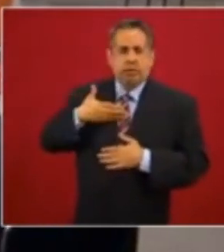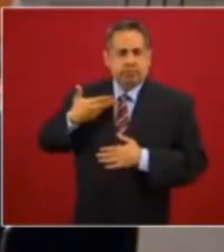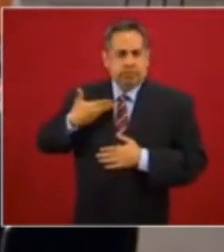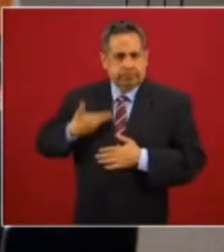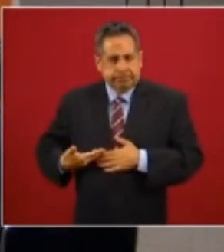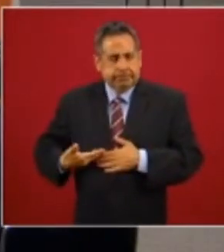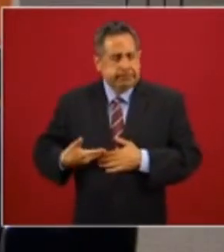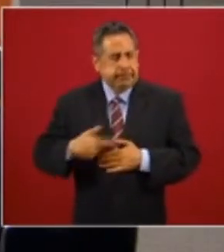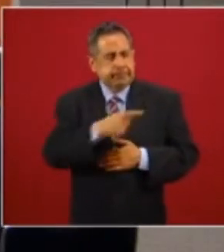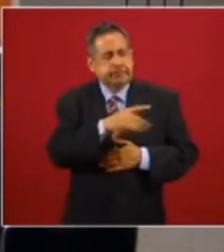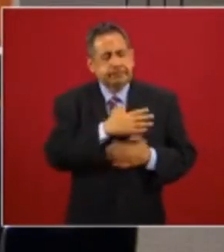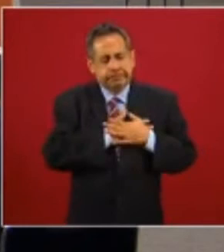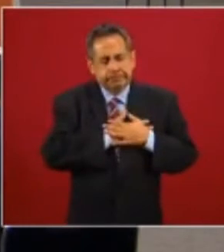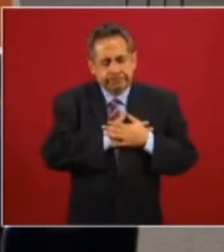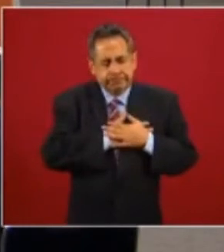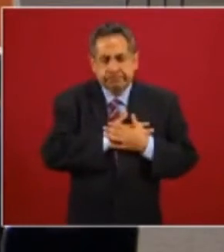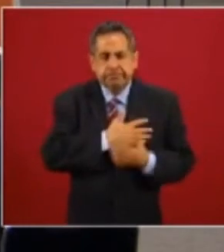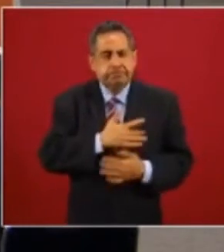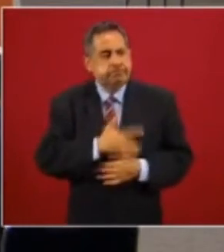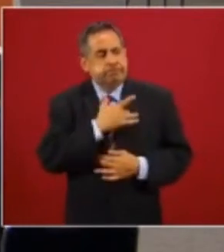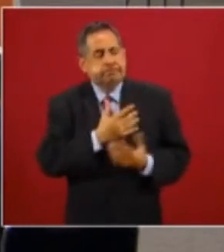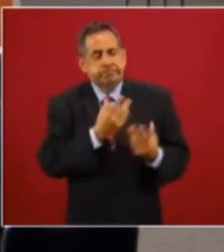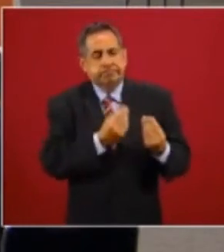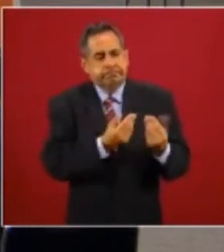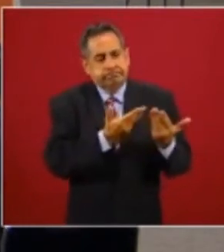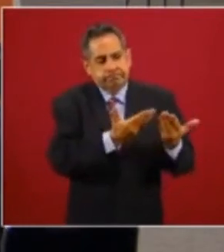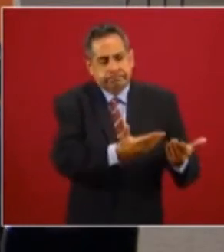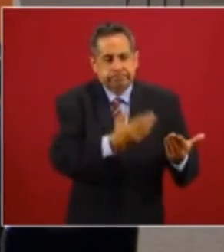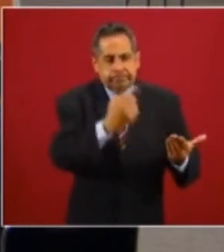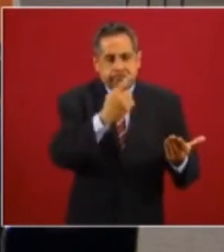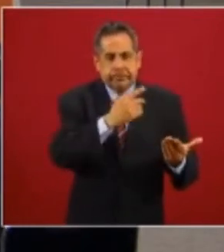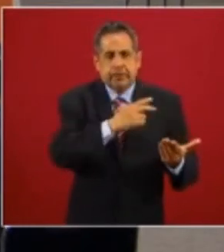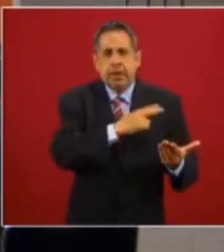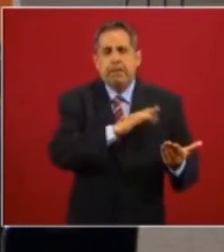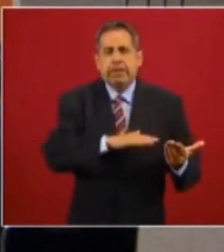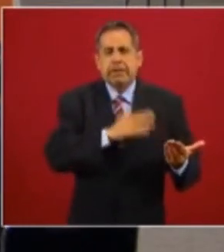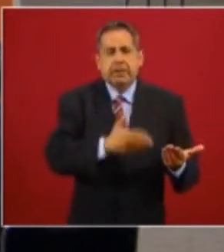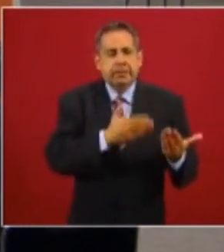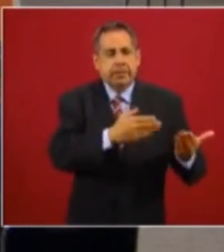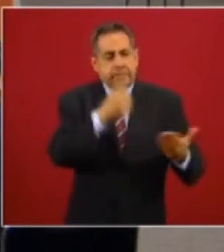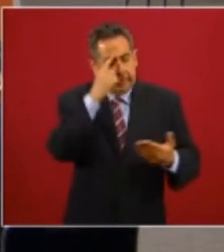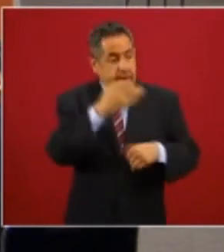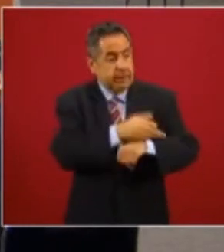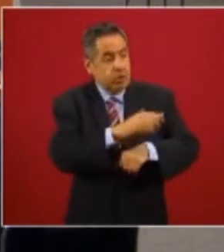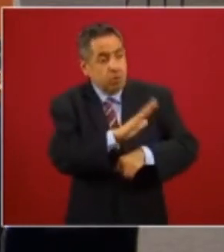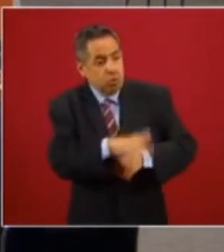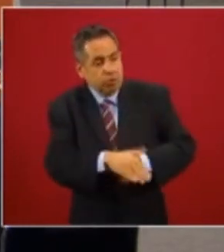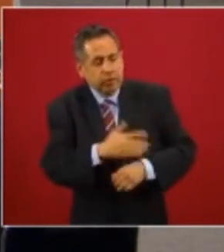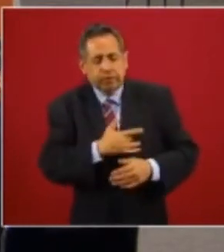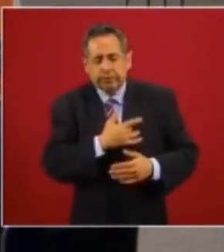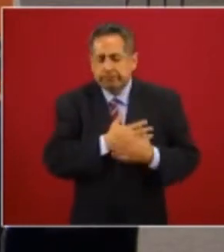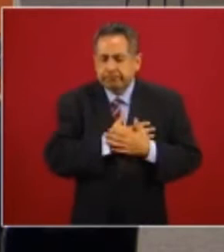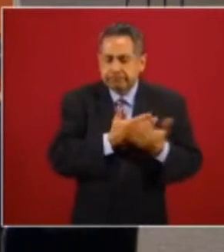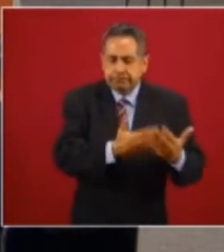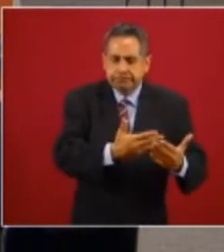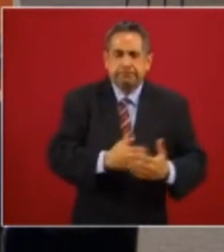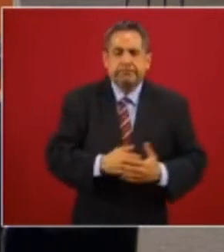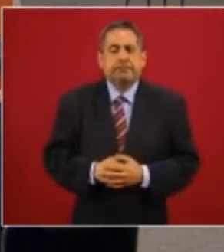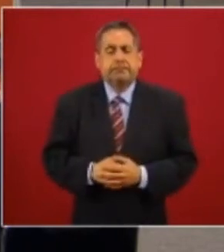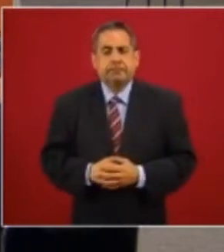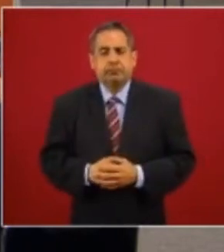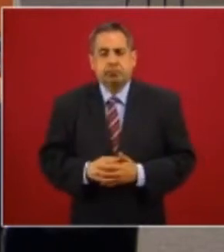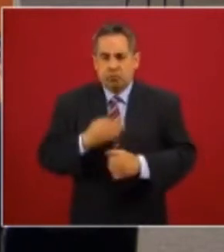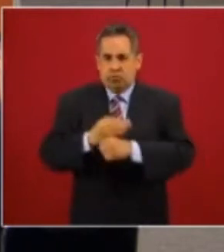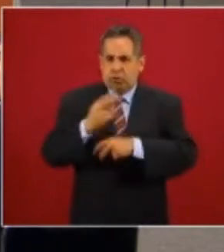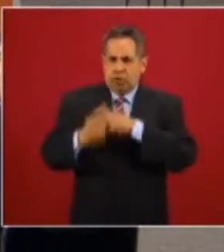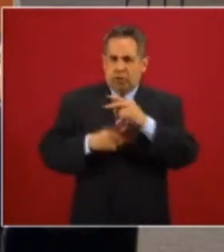nuestro sentido pésame a los familiares de la persona fallecida. Voy a explicar